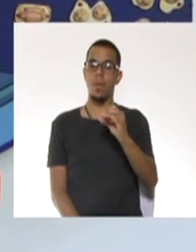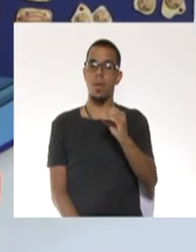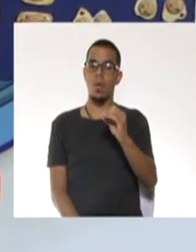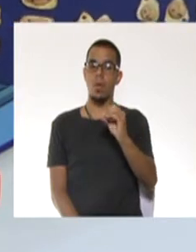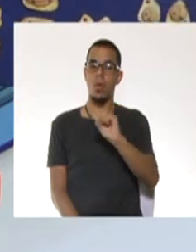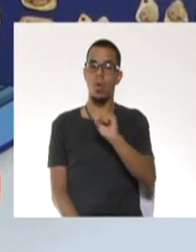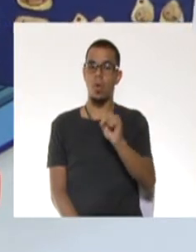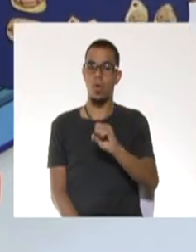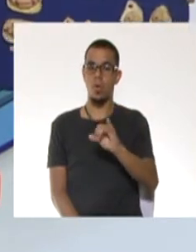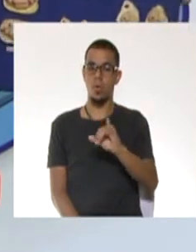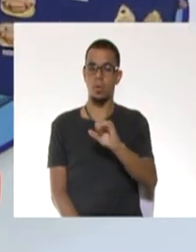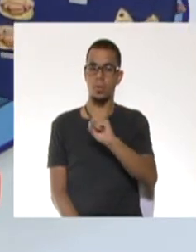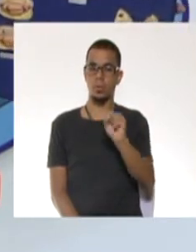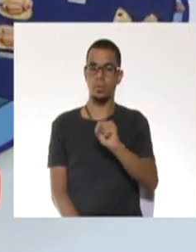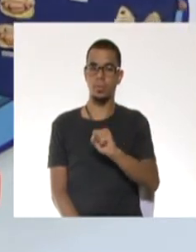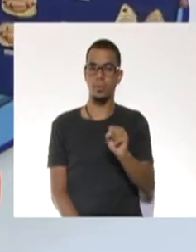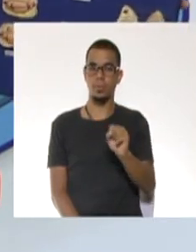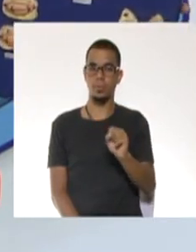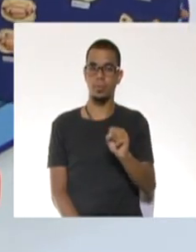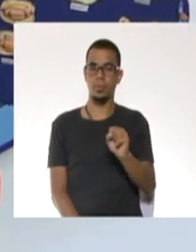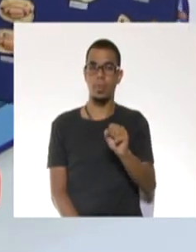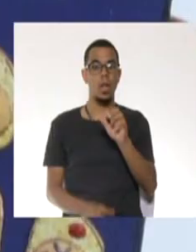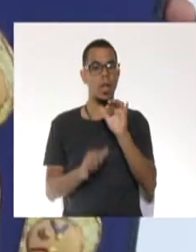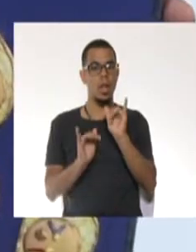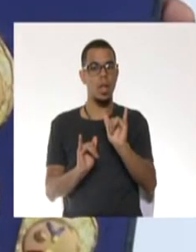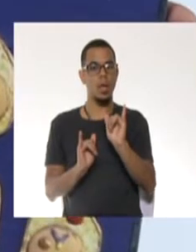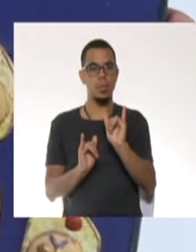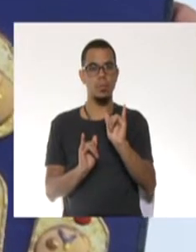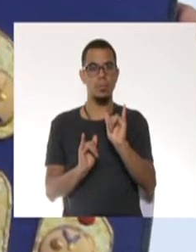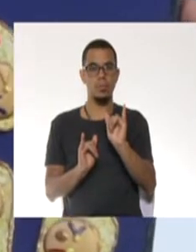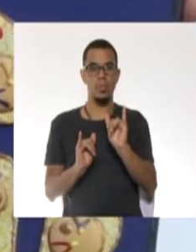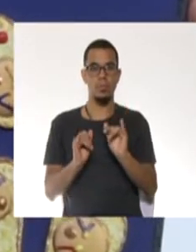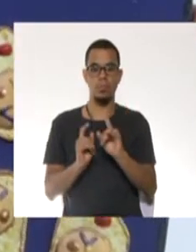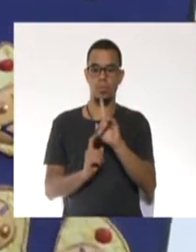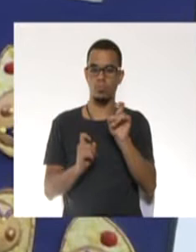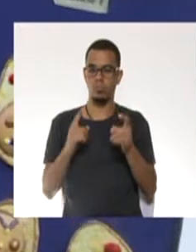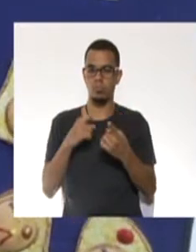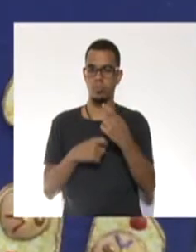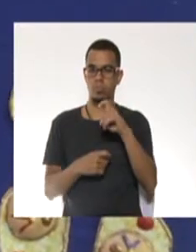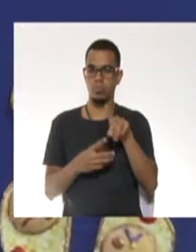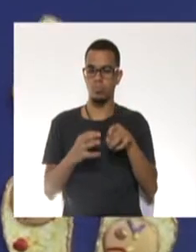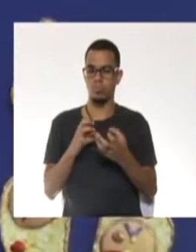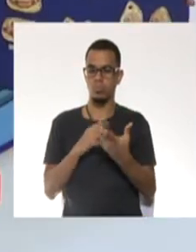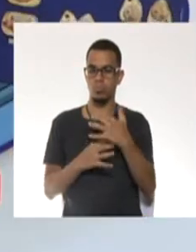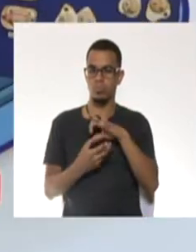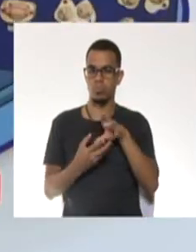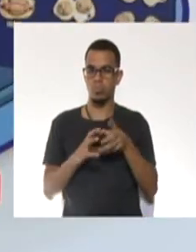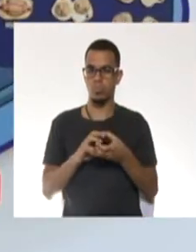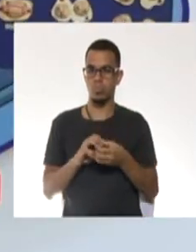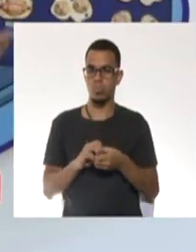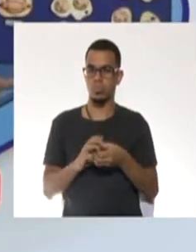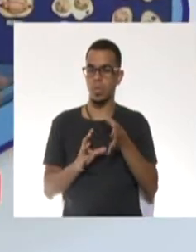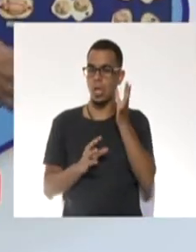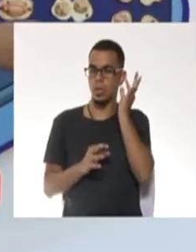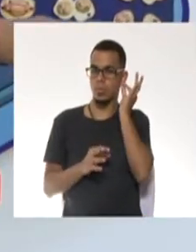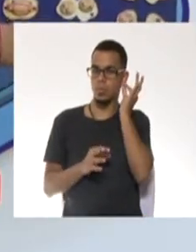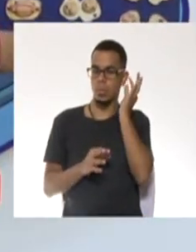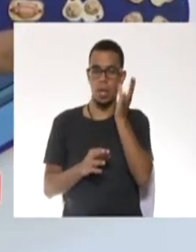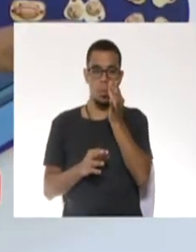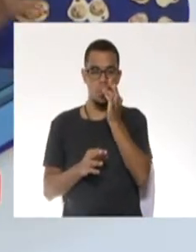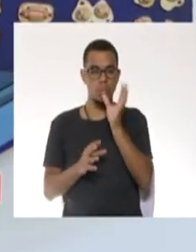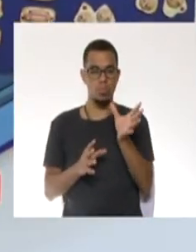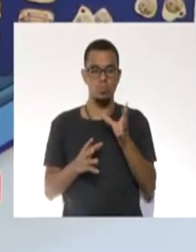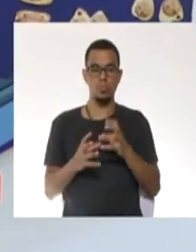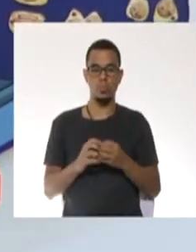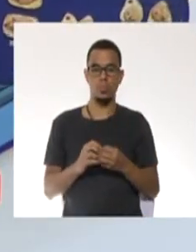formar? 2 células hijas con la misma carga cromosómica de la célula original, es decir, de la célula parental. Aquí nosotros vamos a obtener